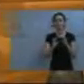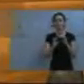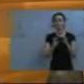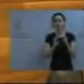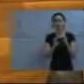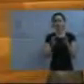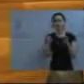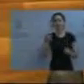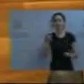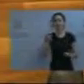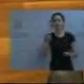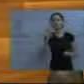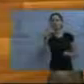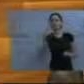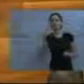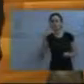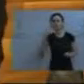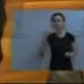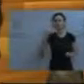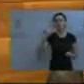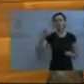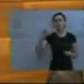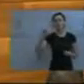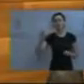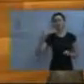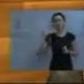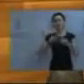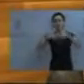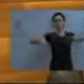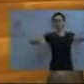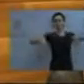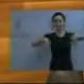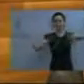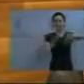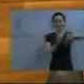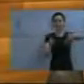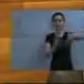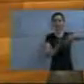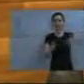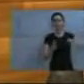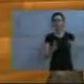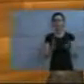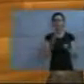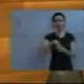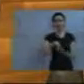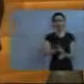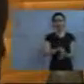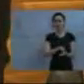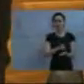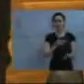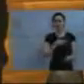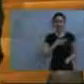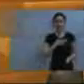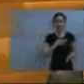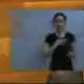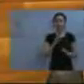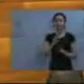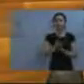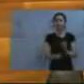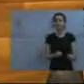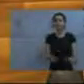Víctor Manuel Soya, creo, según he visto en el organigrama, con distintos servicios dentro de la misma, y entiendo que ese es el organismo encargado de